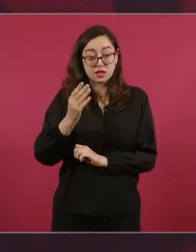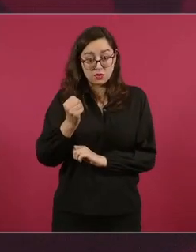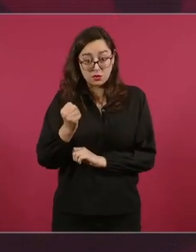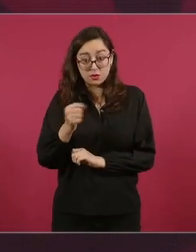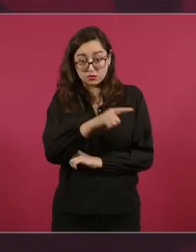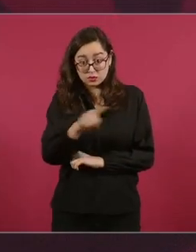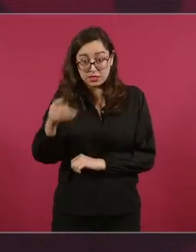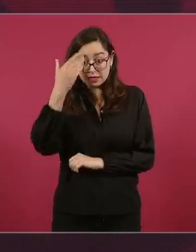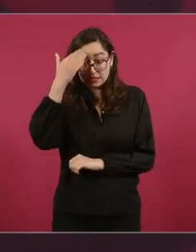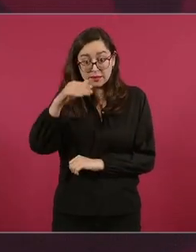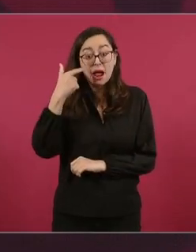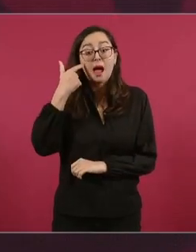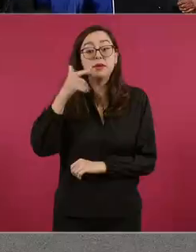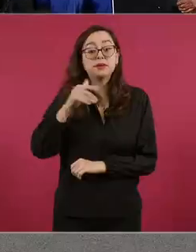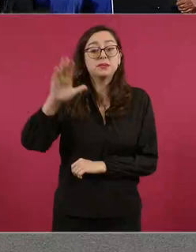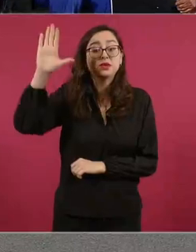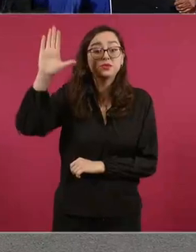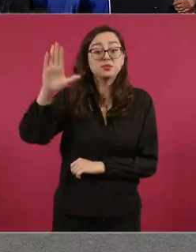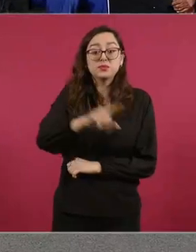1989, que levanten la mano? ¿Quién lo sabía?